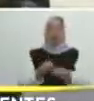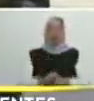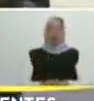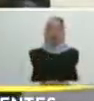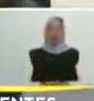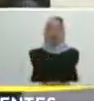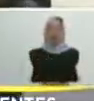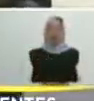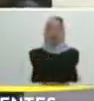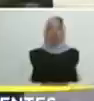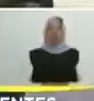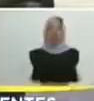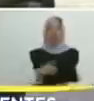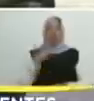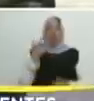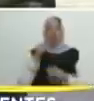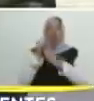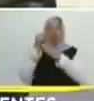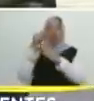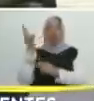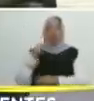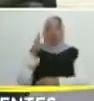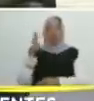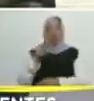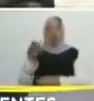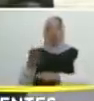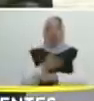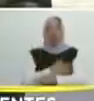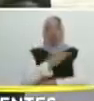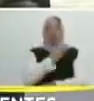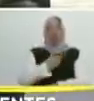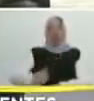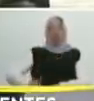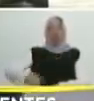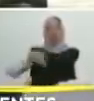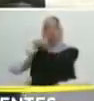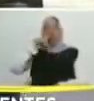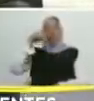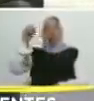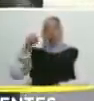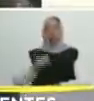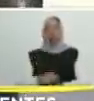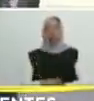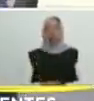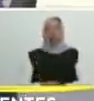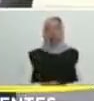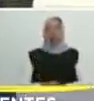Milicia bolivariana, leales siempre al comandante en jefe Nicolás Maduro Moros.